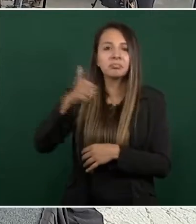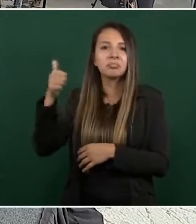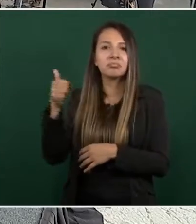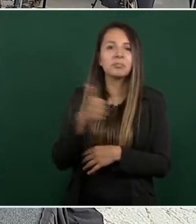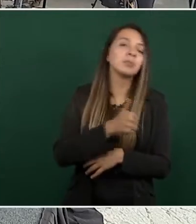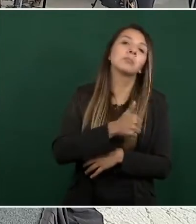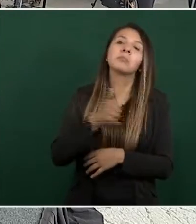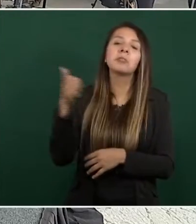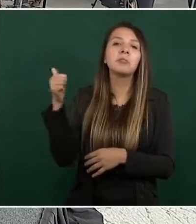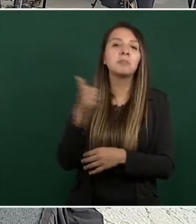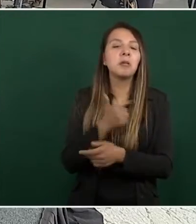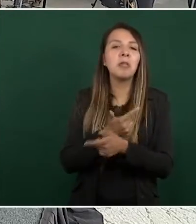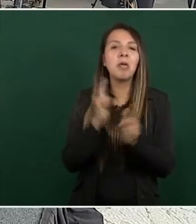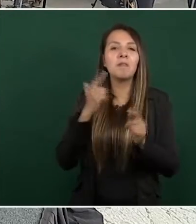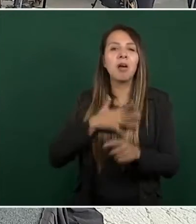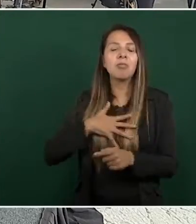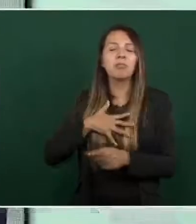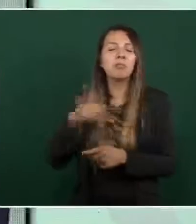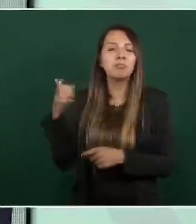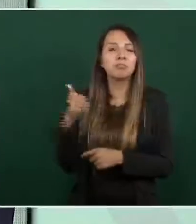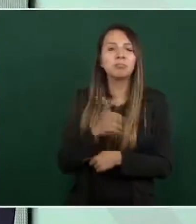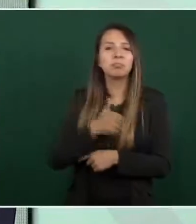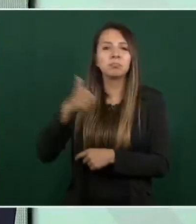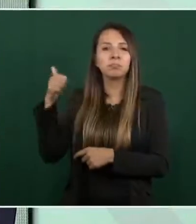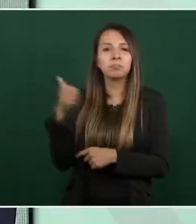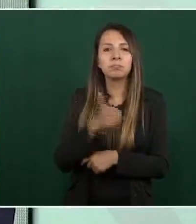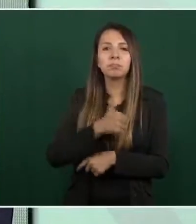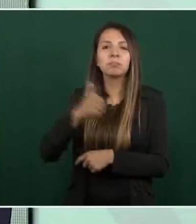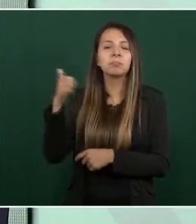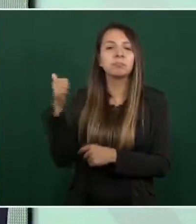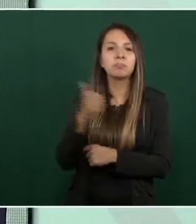como querían de nuestro territorio y mandaban.